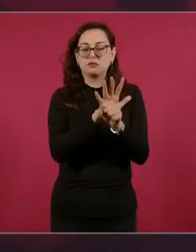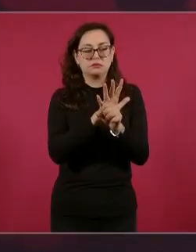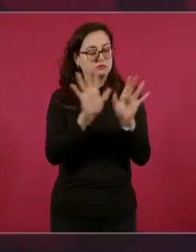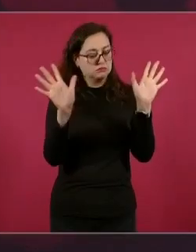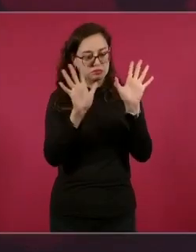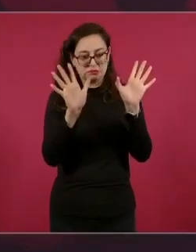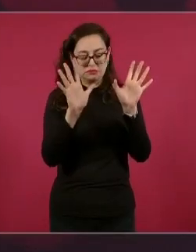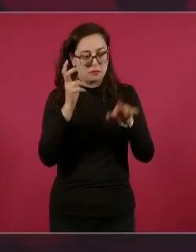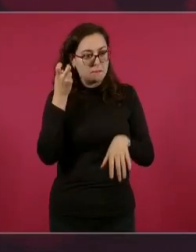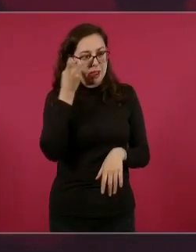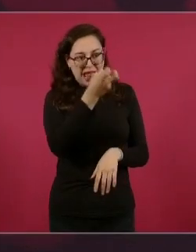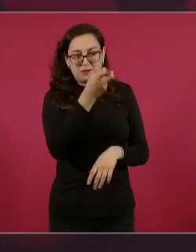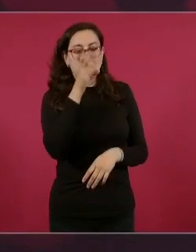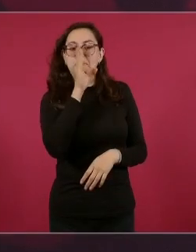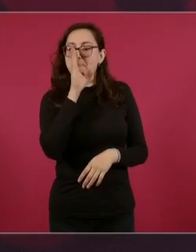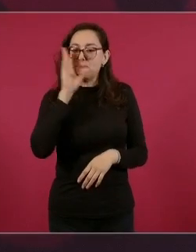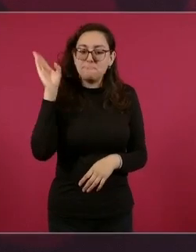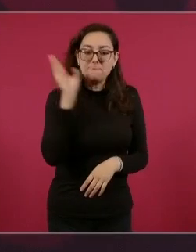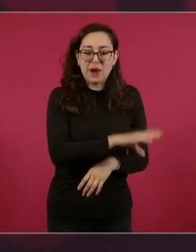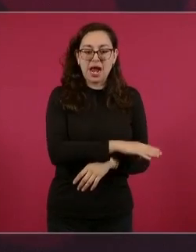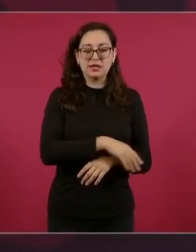hecho.